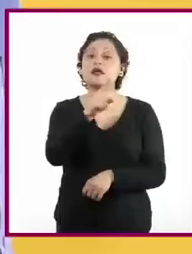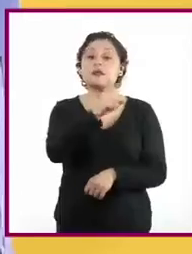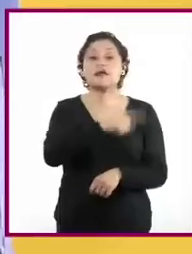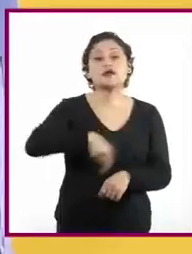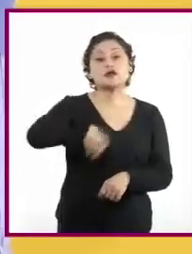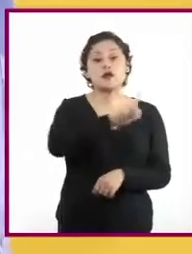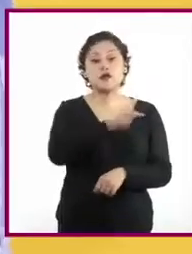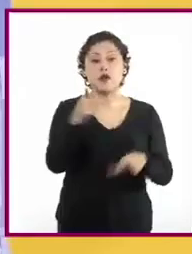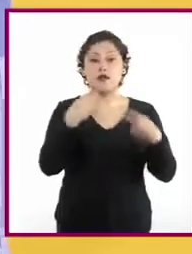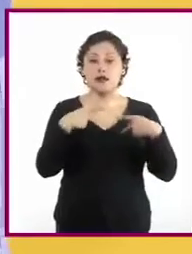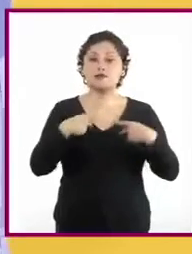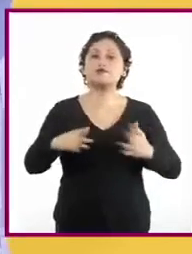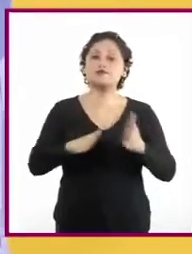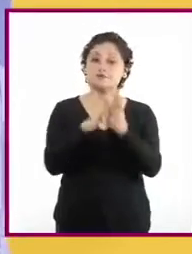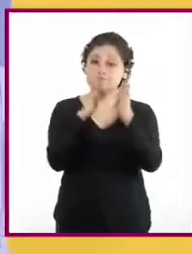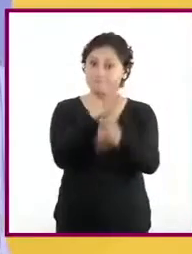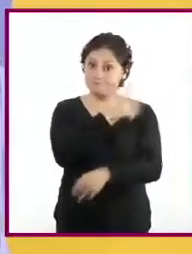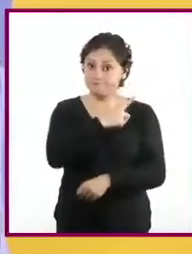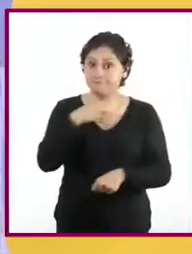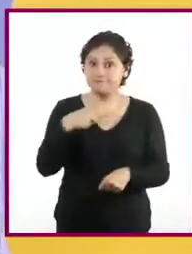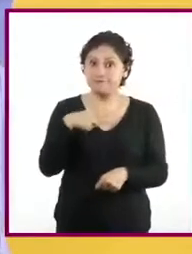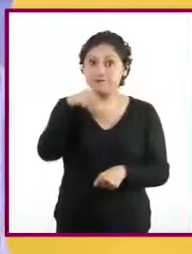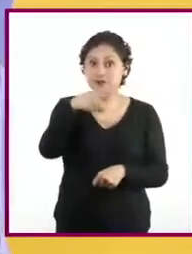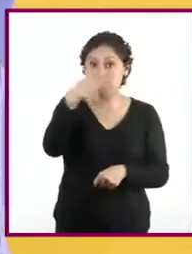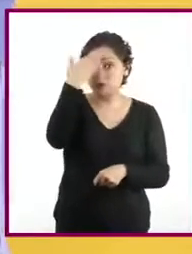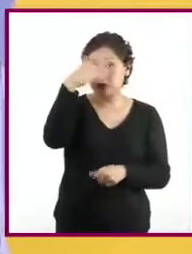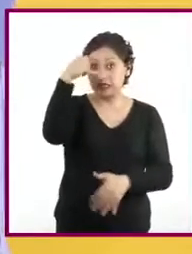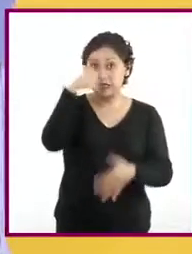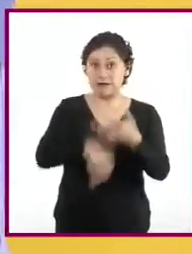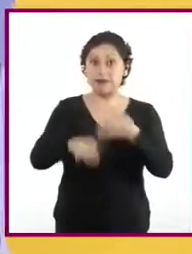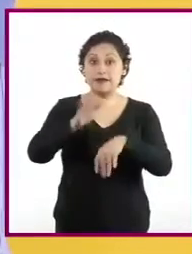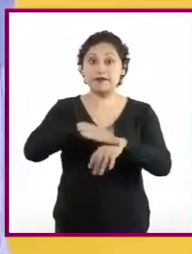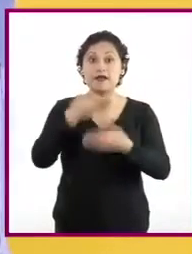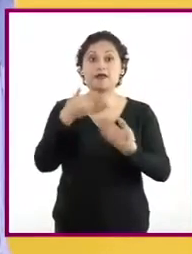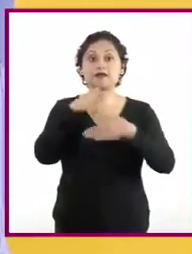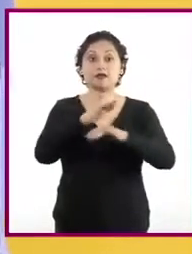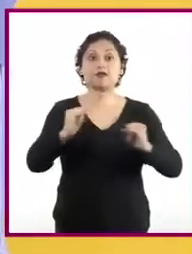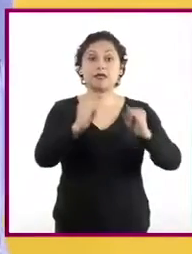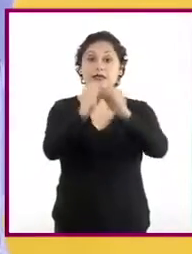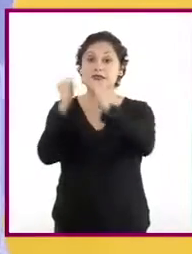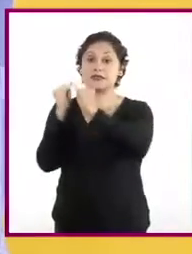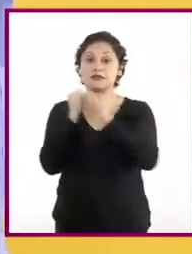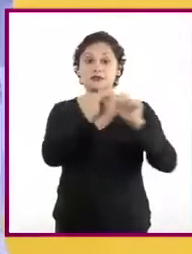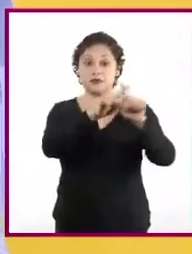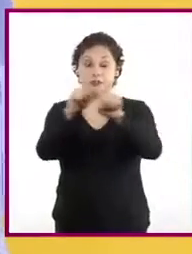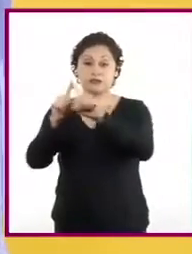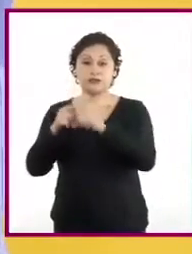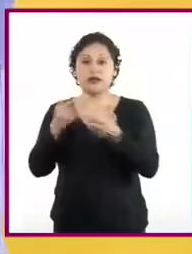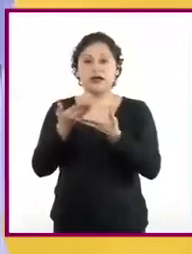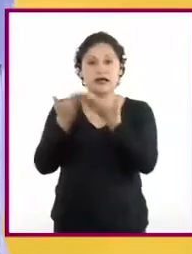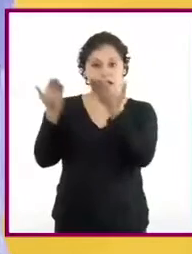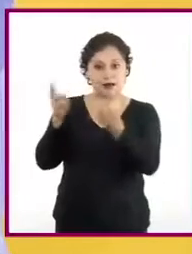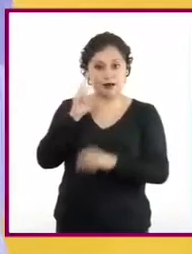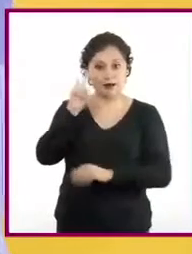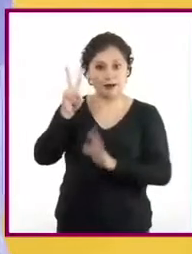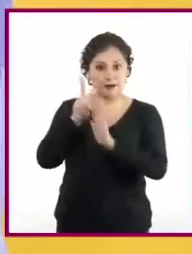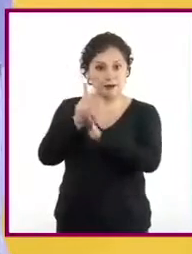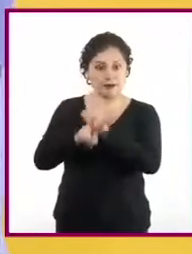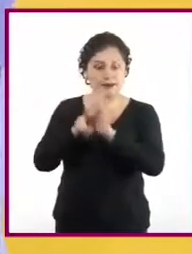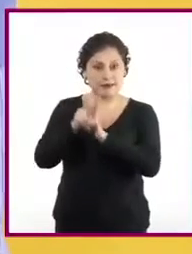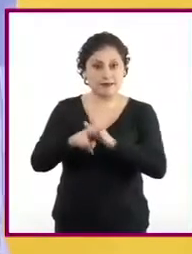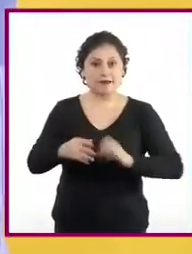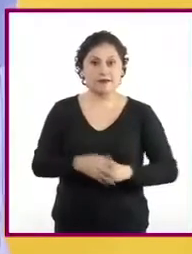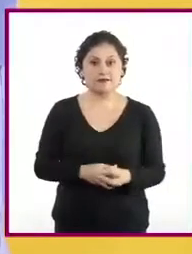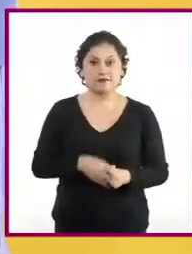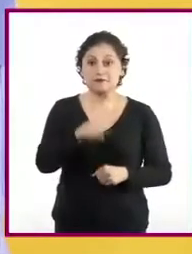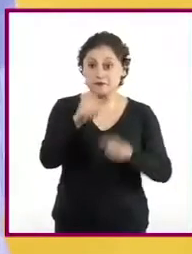ciudadanía. Para conocer más acerca de estas instituciones, tenemos el siguiente video. Presten especial atención